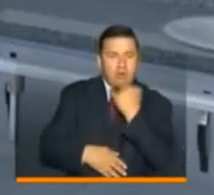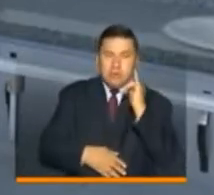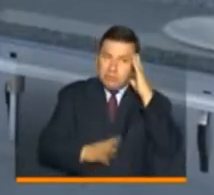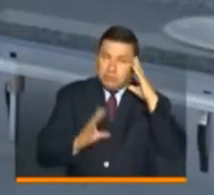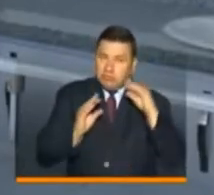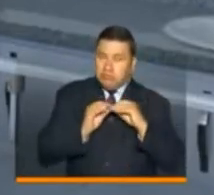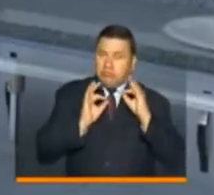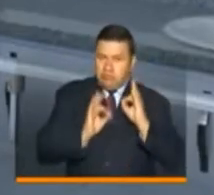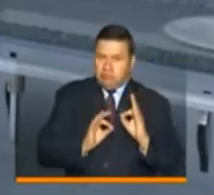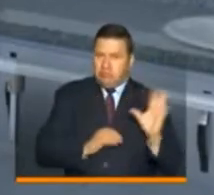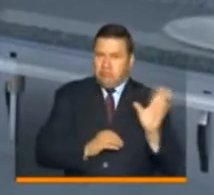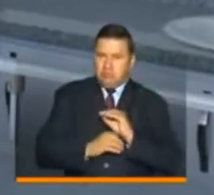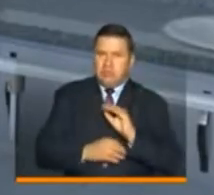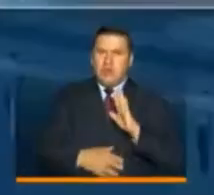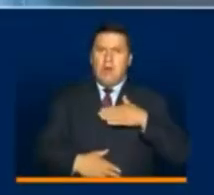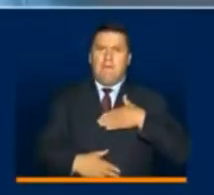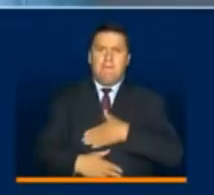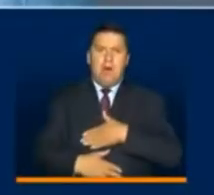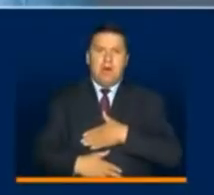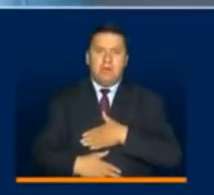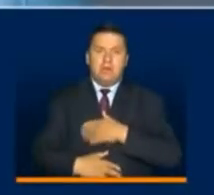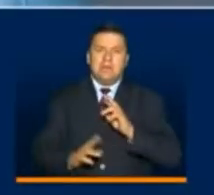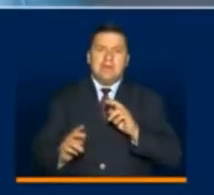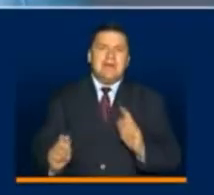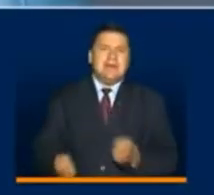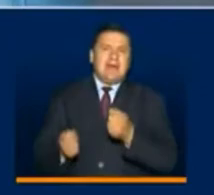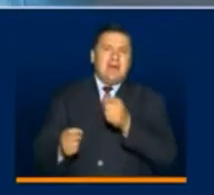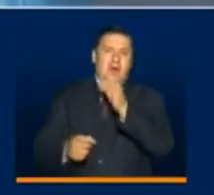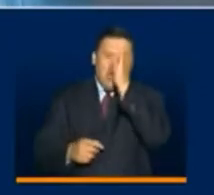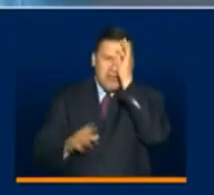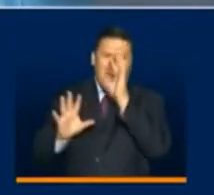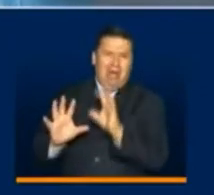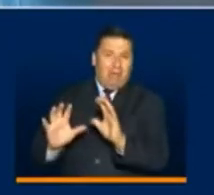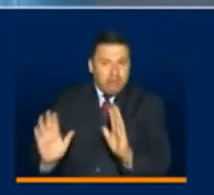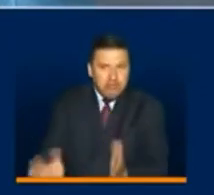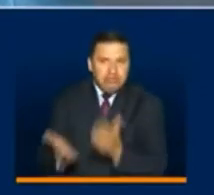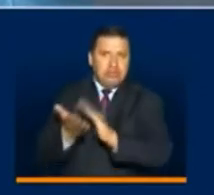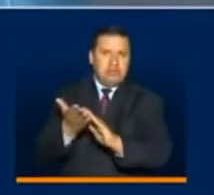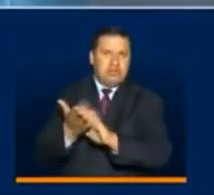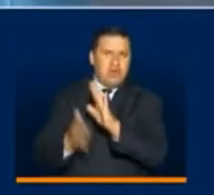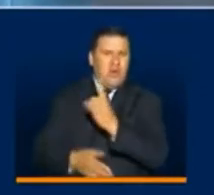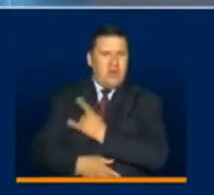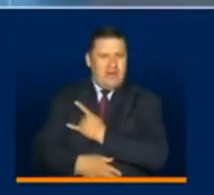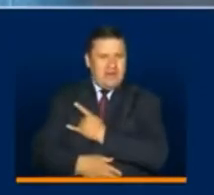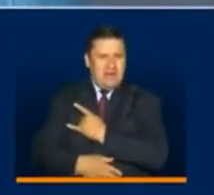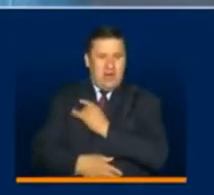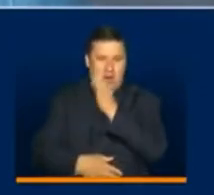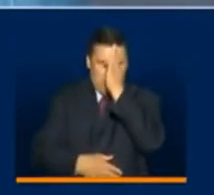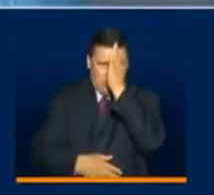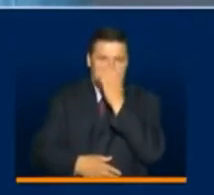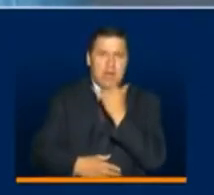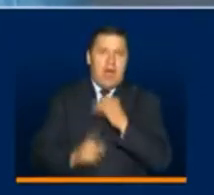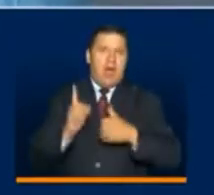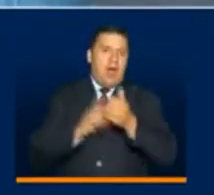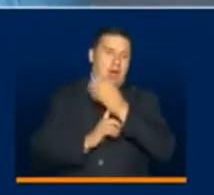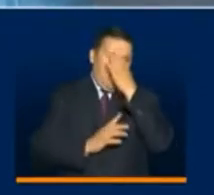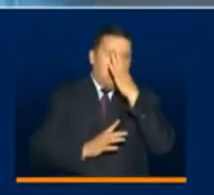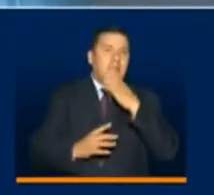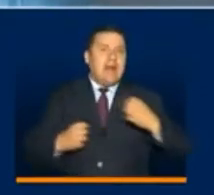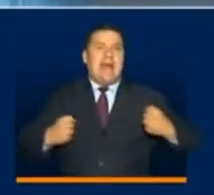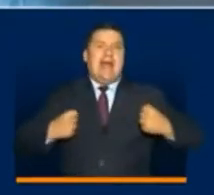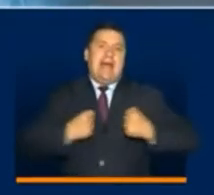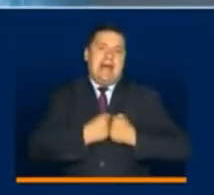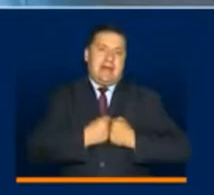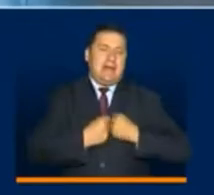habíamos adquirido con todos los bolivarenses: rescatar el Hospital Universitario del Caribe. Esto lo hemos logrado gracias a una alianza